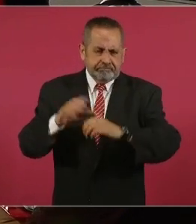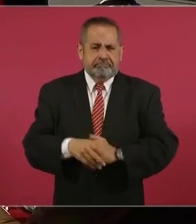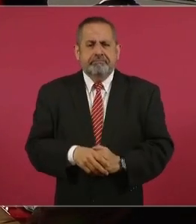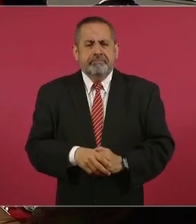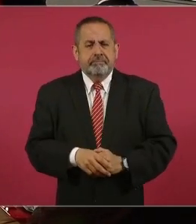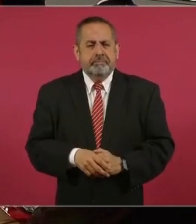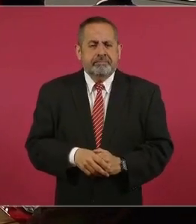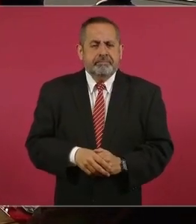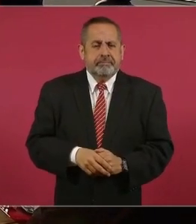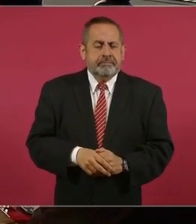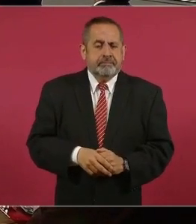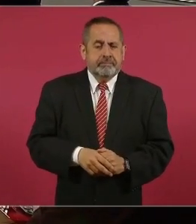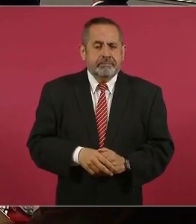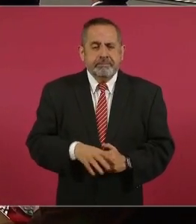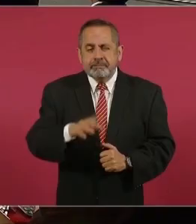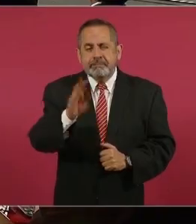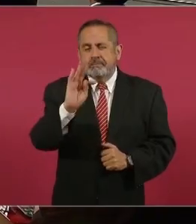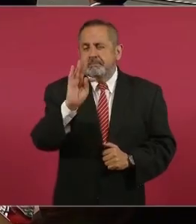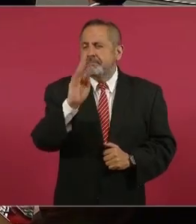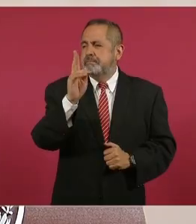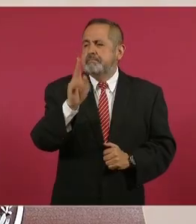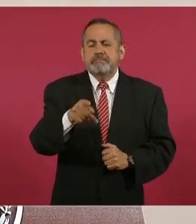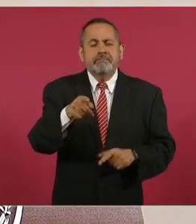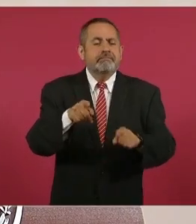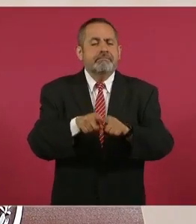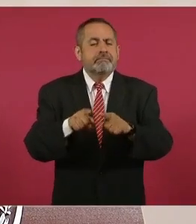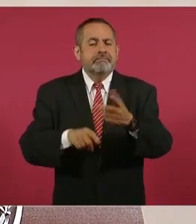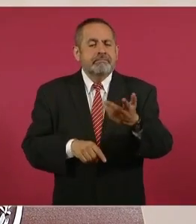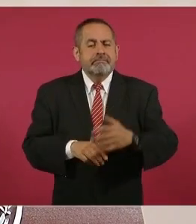como cuando le quitan